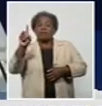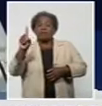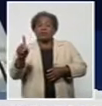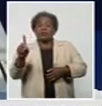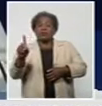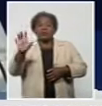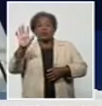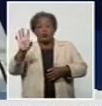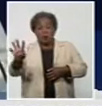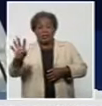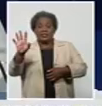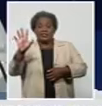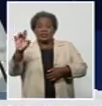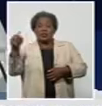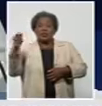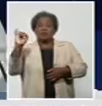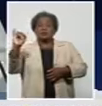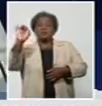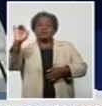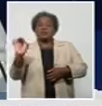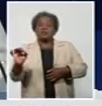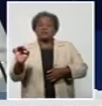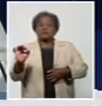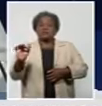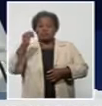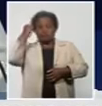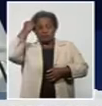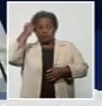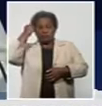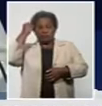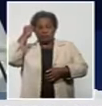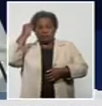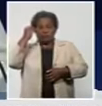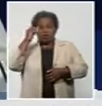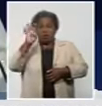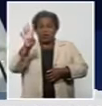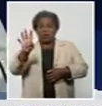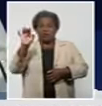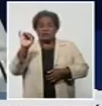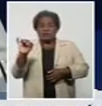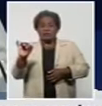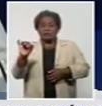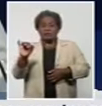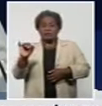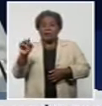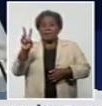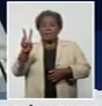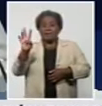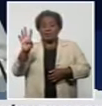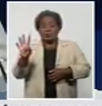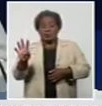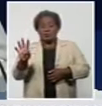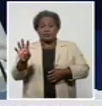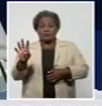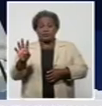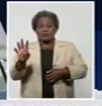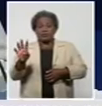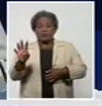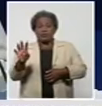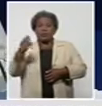45,6%. Fíjense que de los 46, 24, más